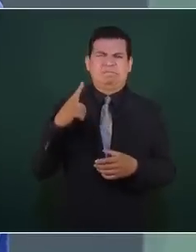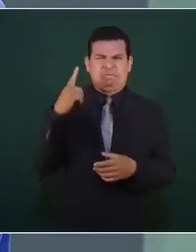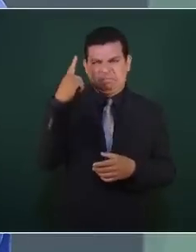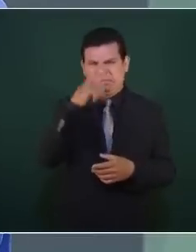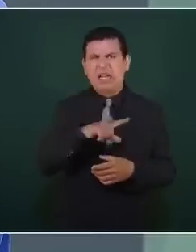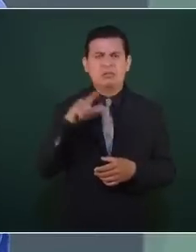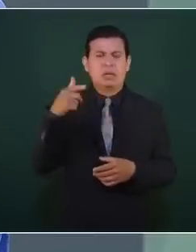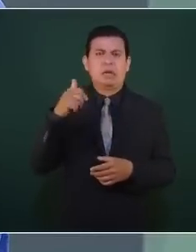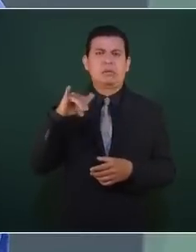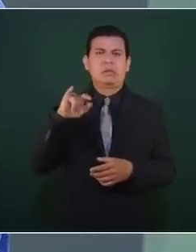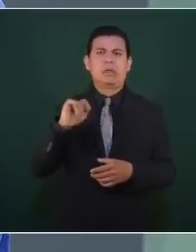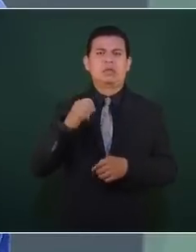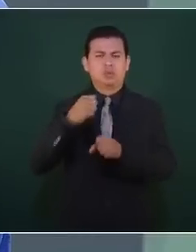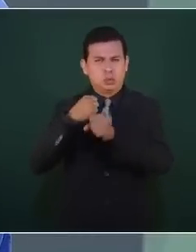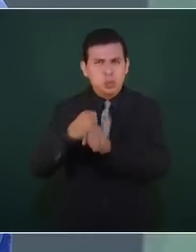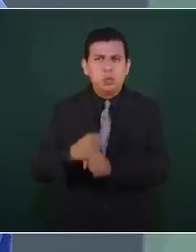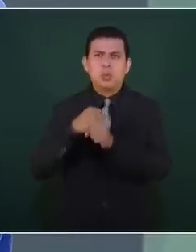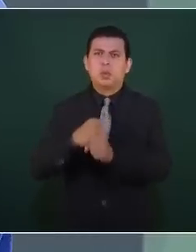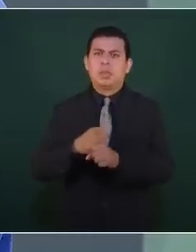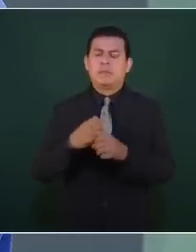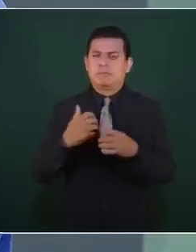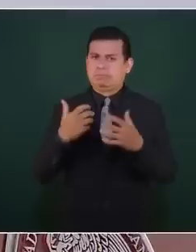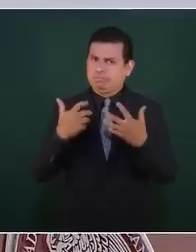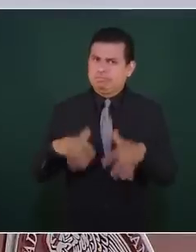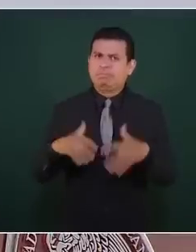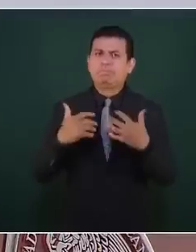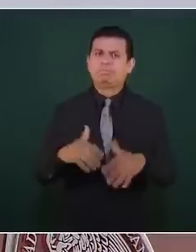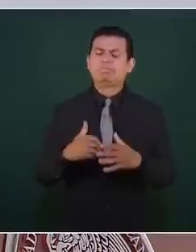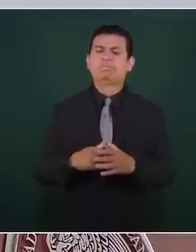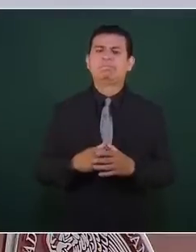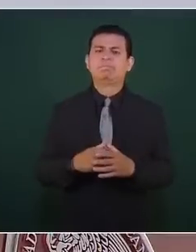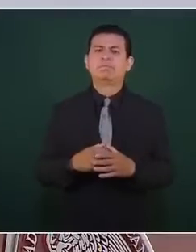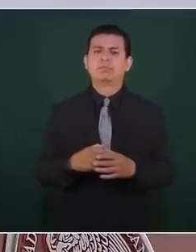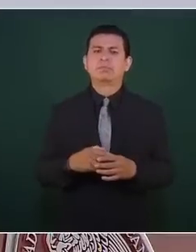Haití. Hemos enviado